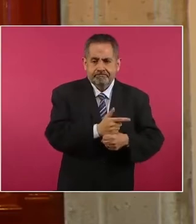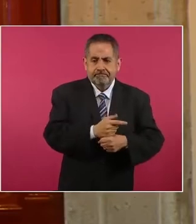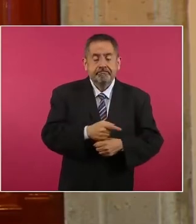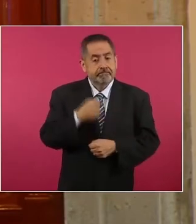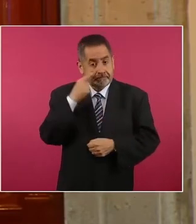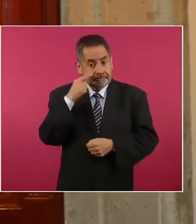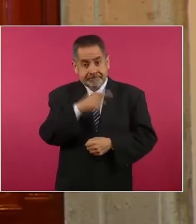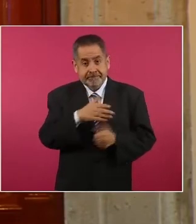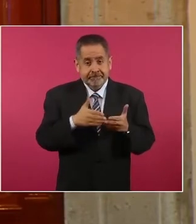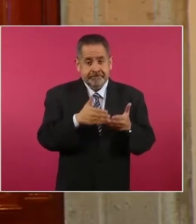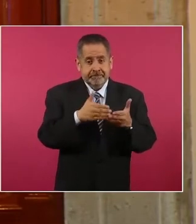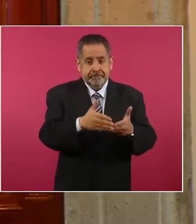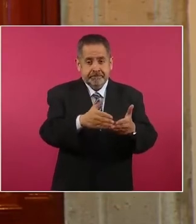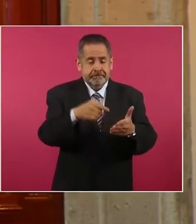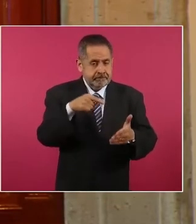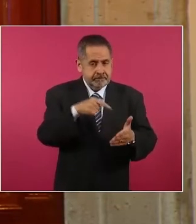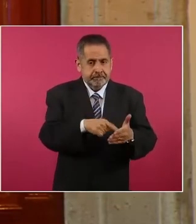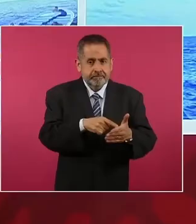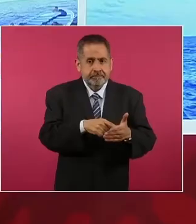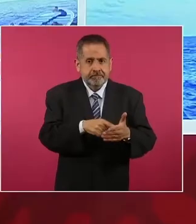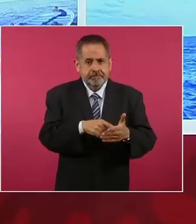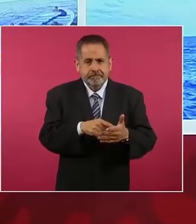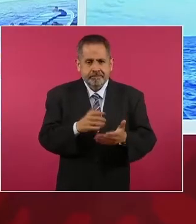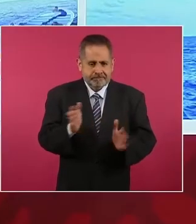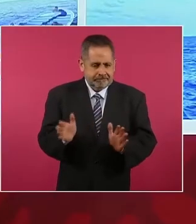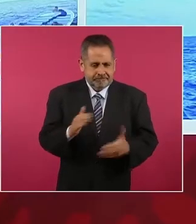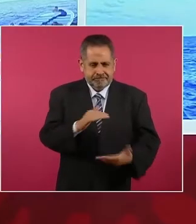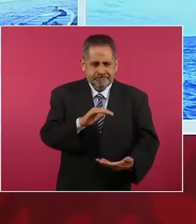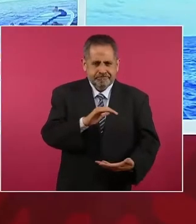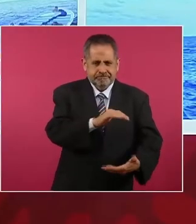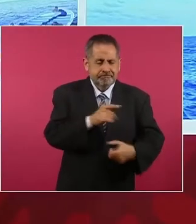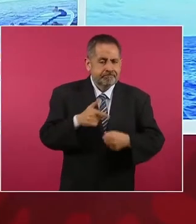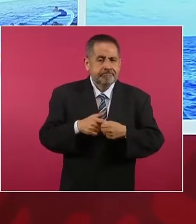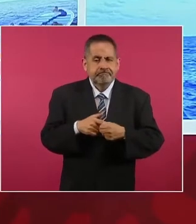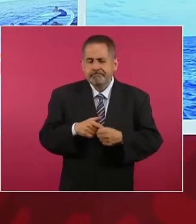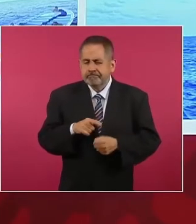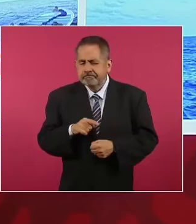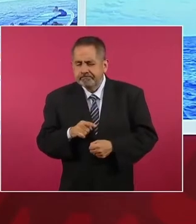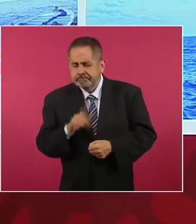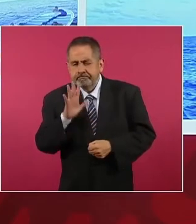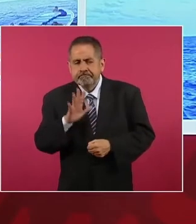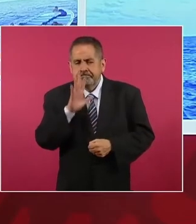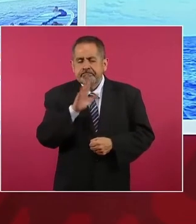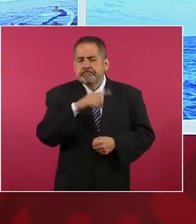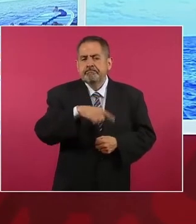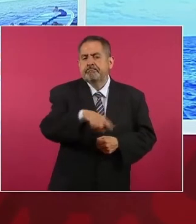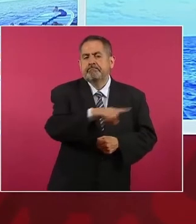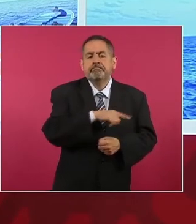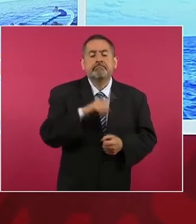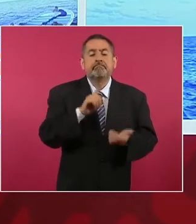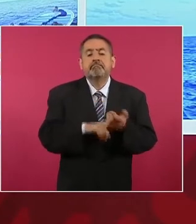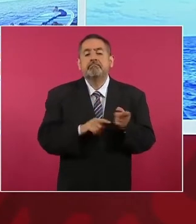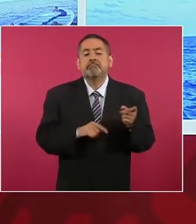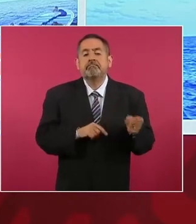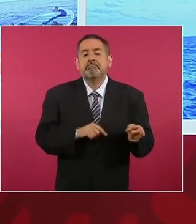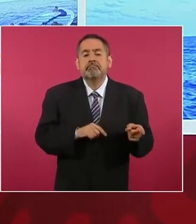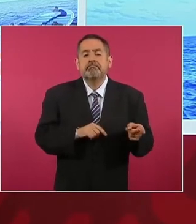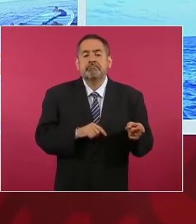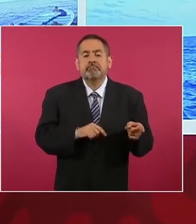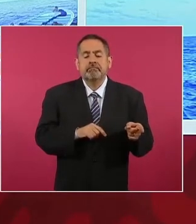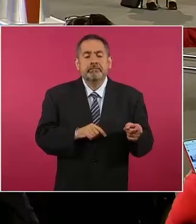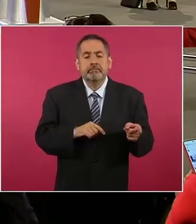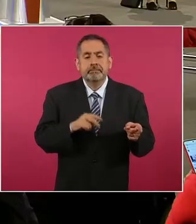embarcaciones que transportan este hidrocarburo presumiblemente se dedican a la